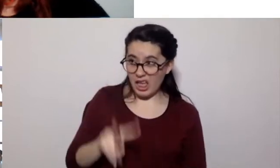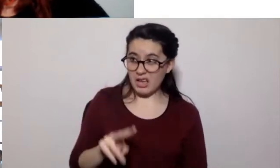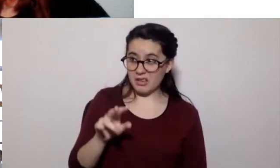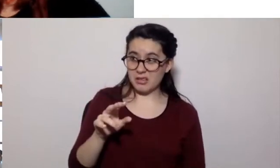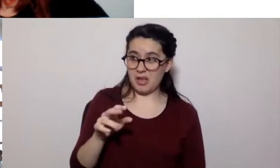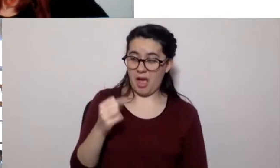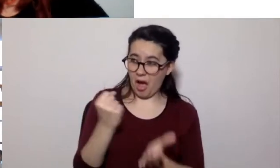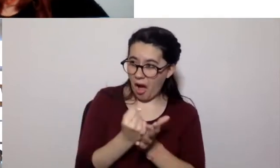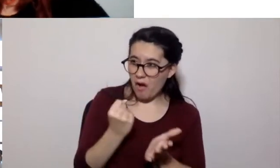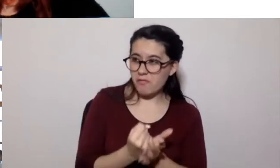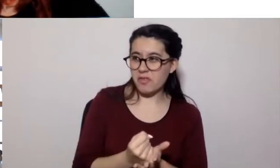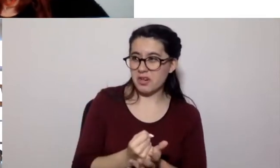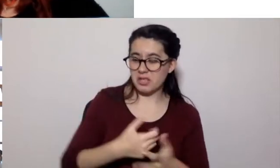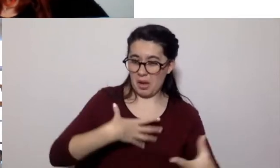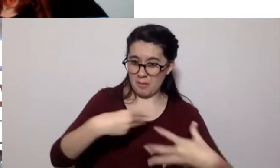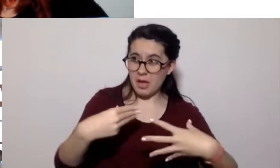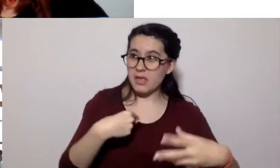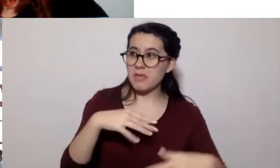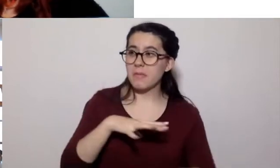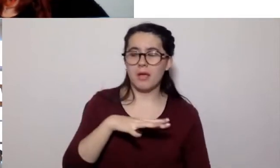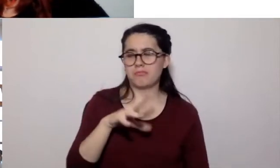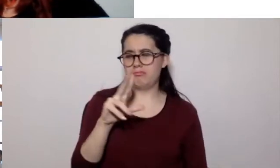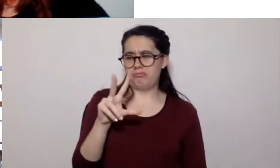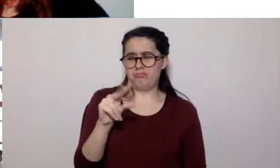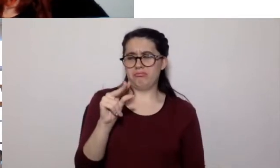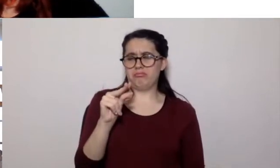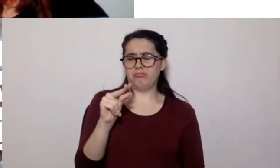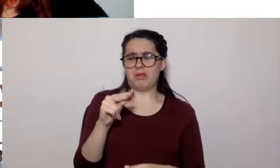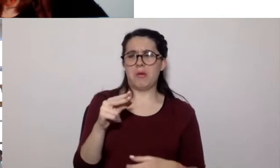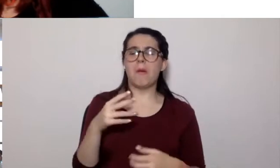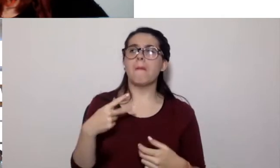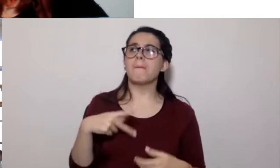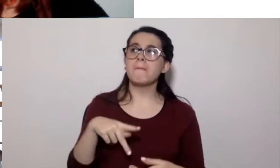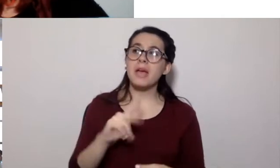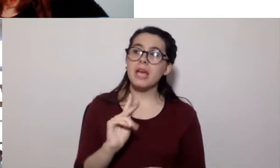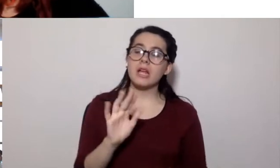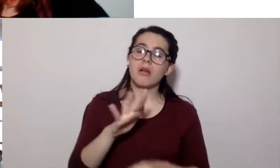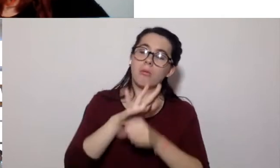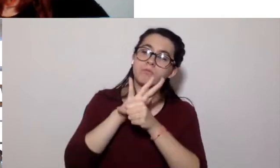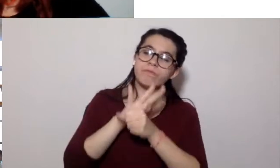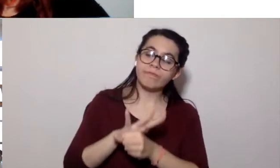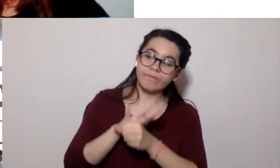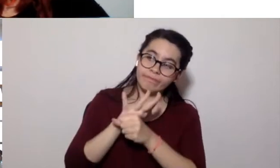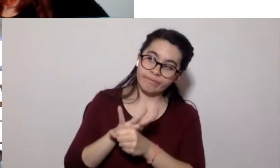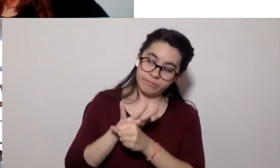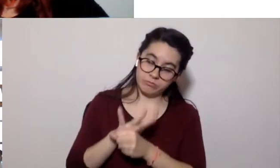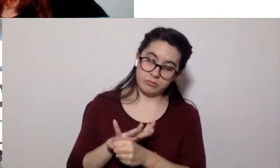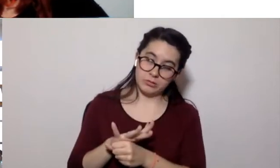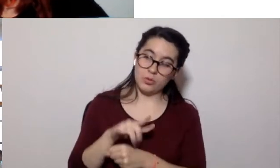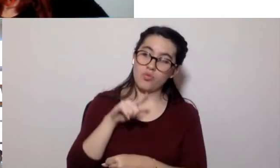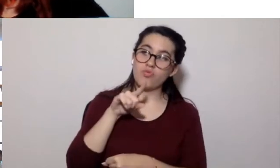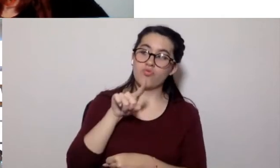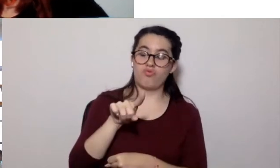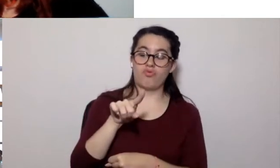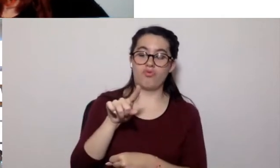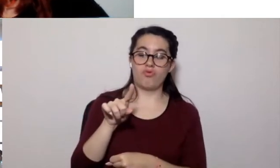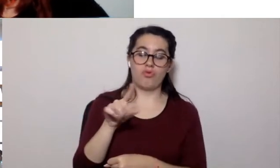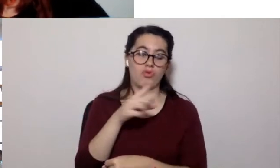¿no? Pero fíjate cómo el estrés o el autoestrés, porque es el que tú solito te